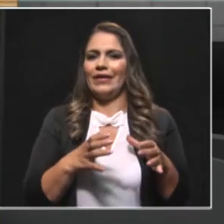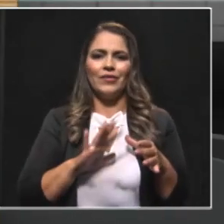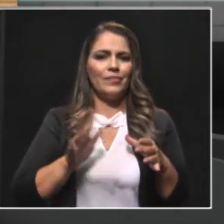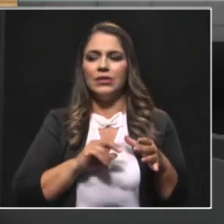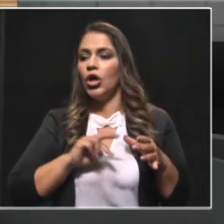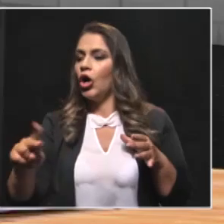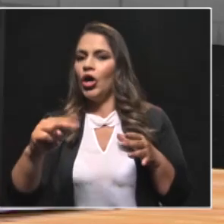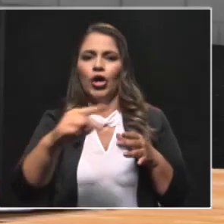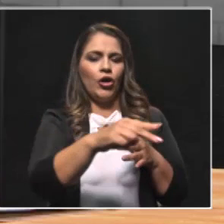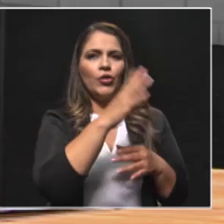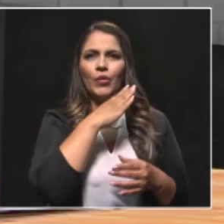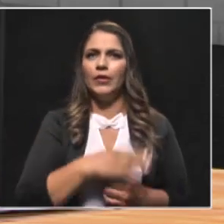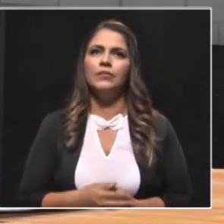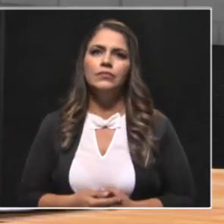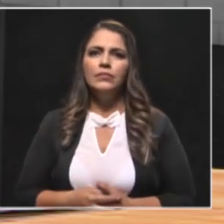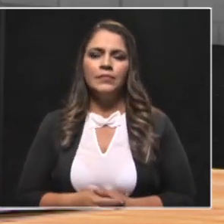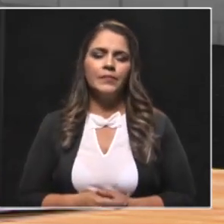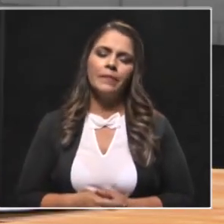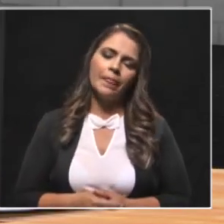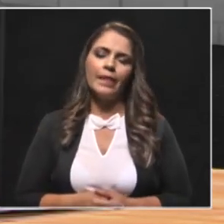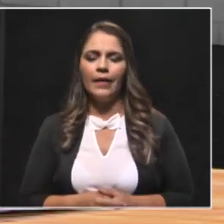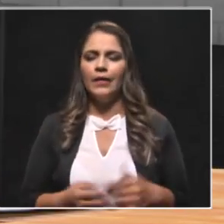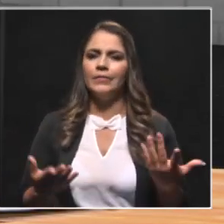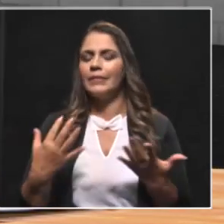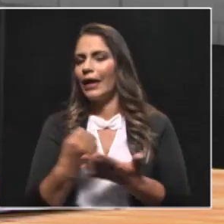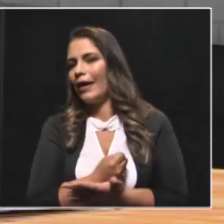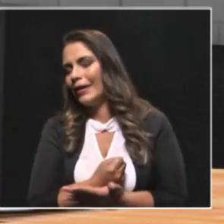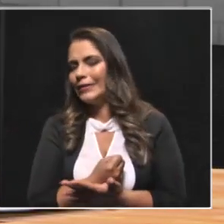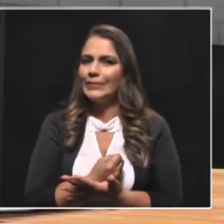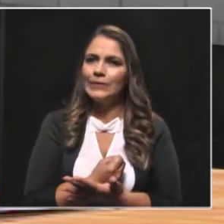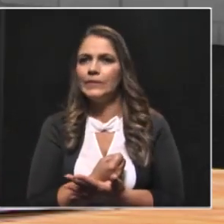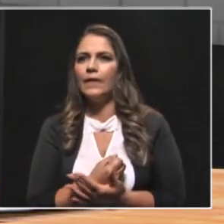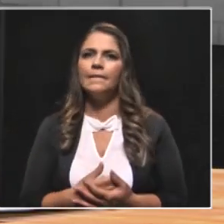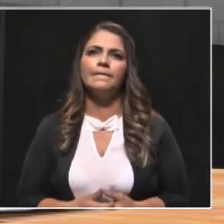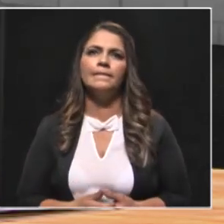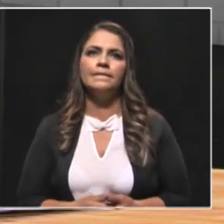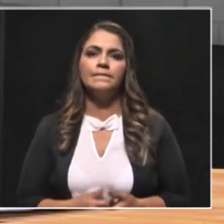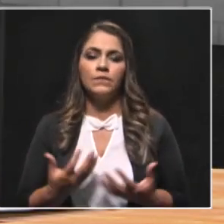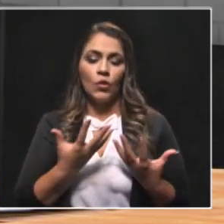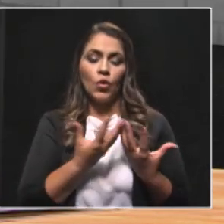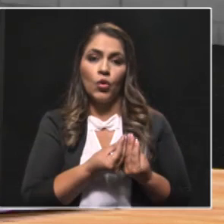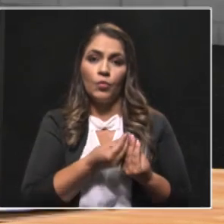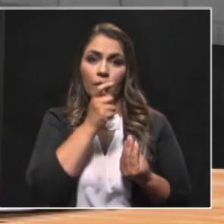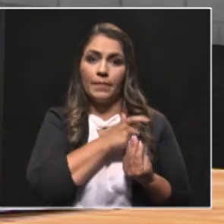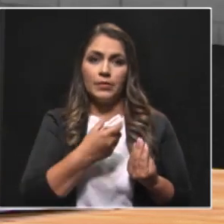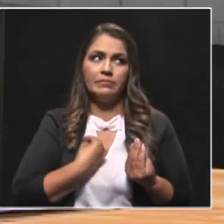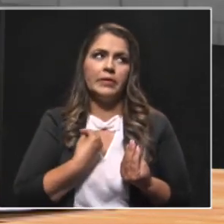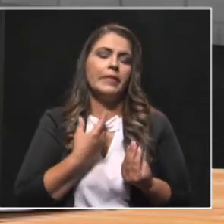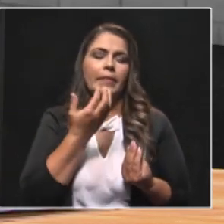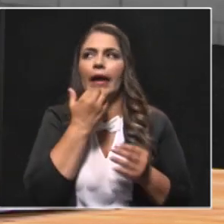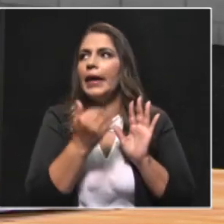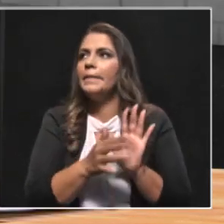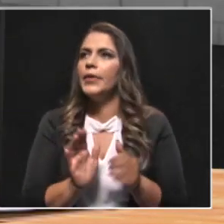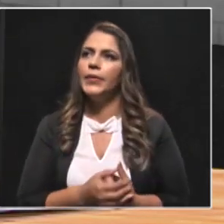porque eso puede hacer la diferencia entre que gane uno u otro candidato. Si yo muevo un grupo de gente que vive, voy a